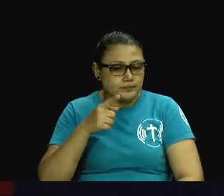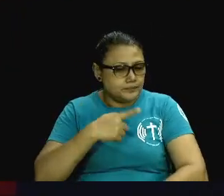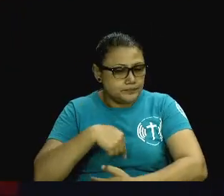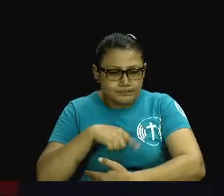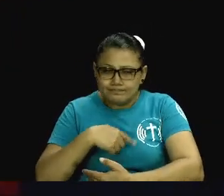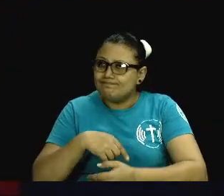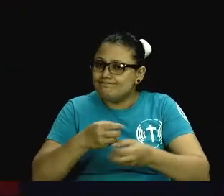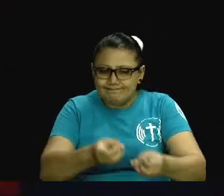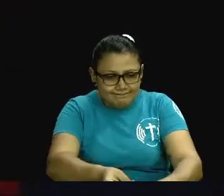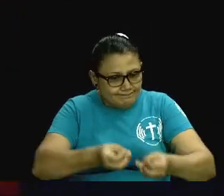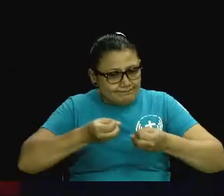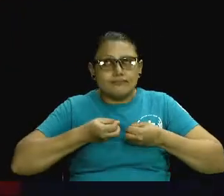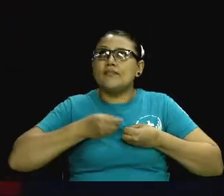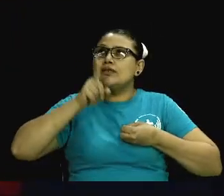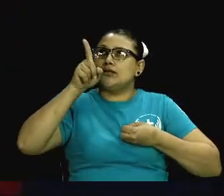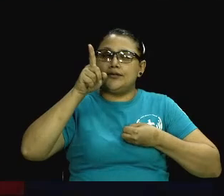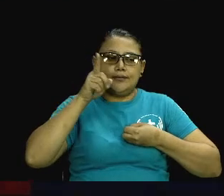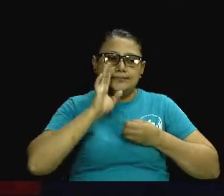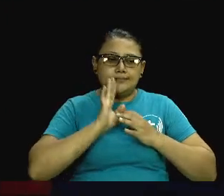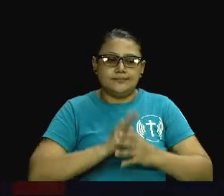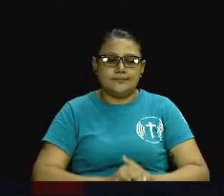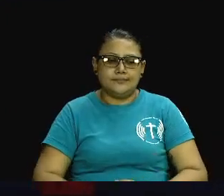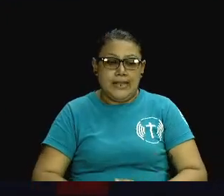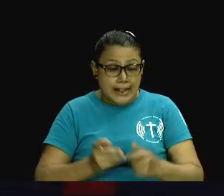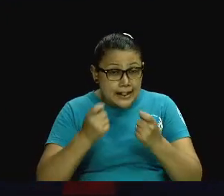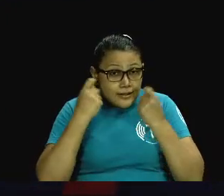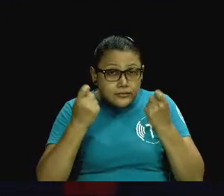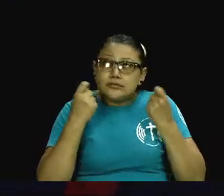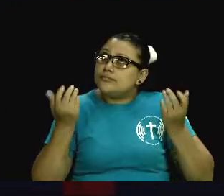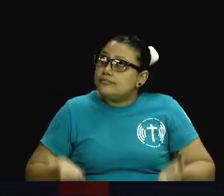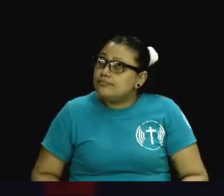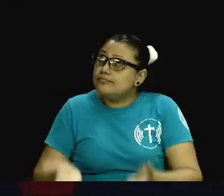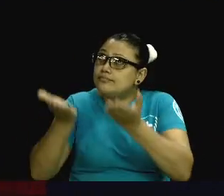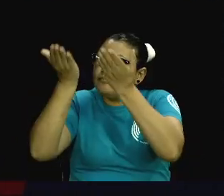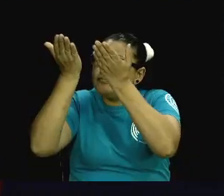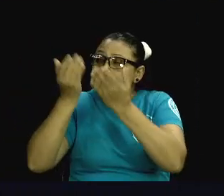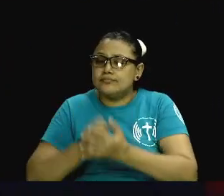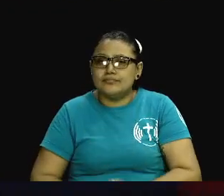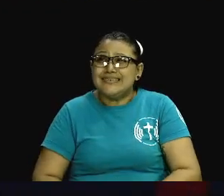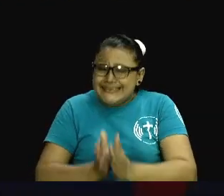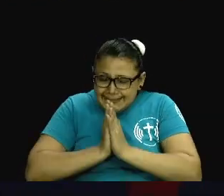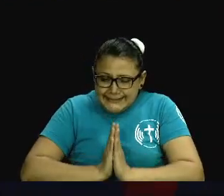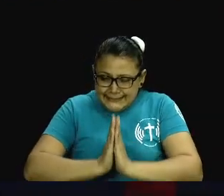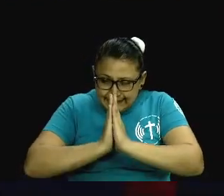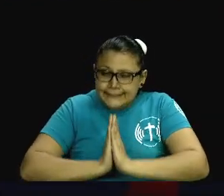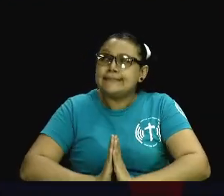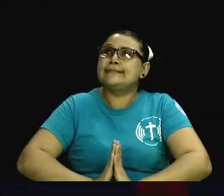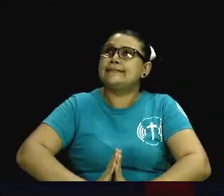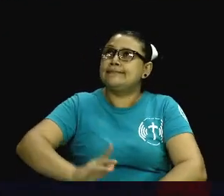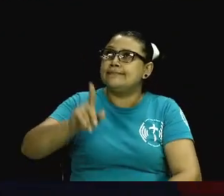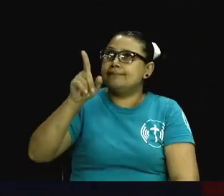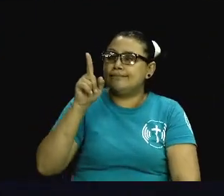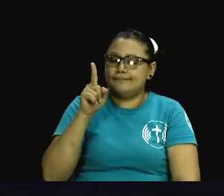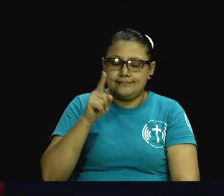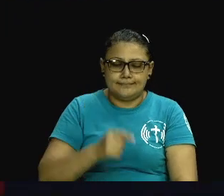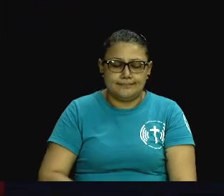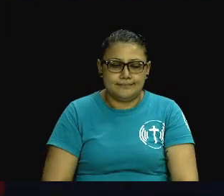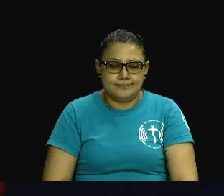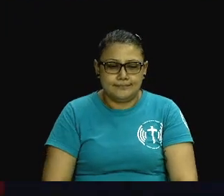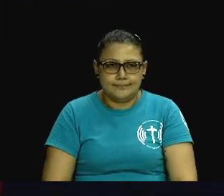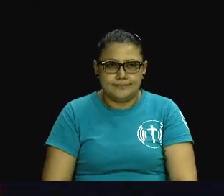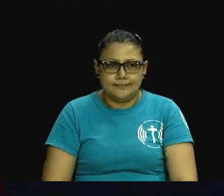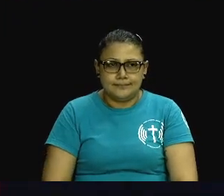para mí dame la gloria a mi clama me a mi y